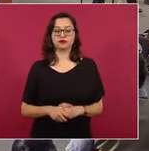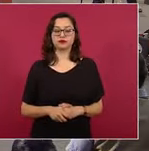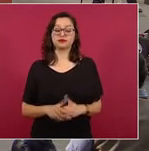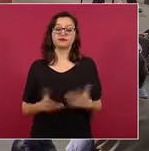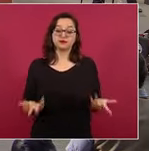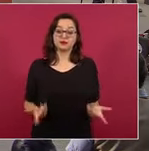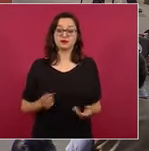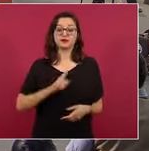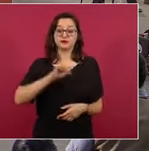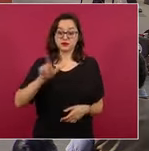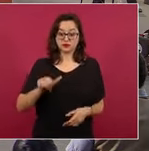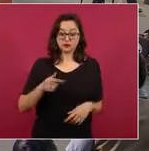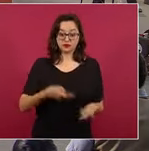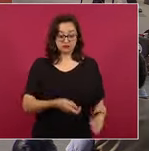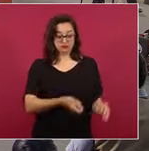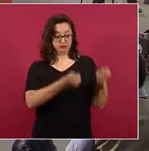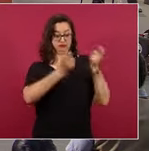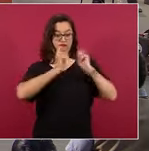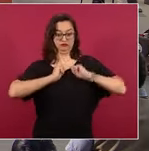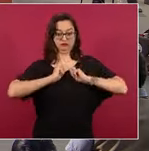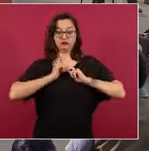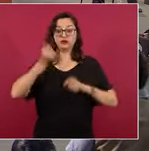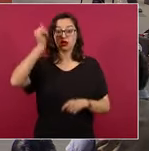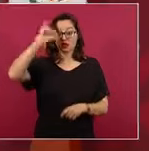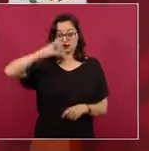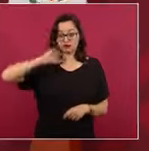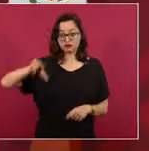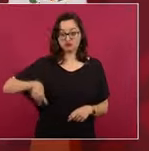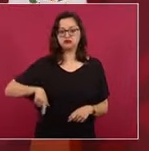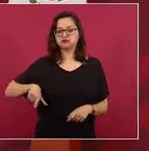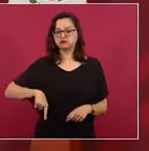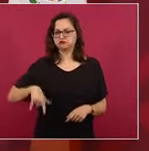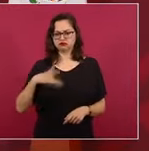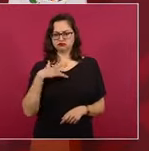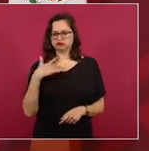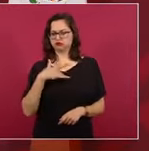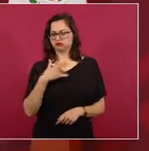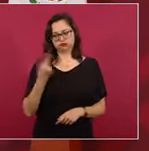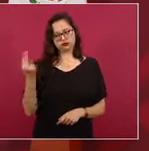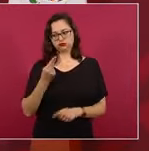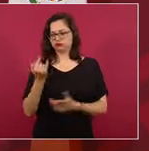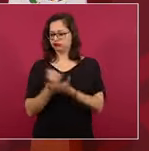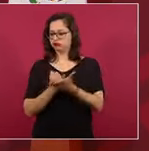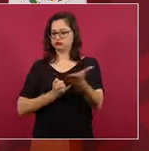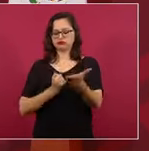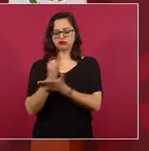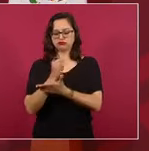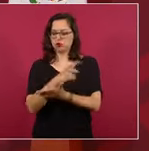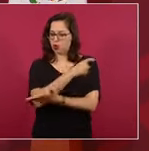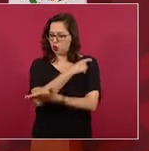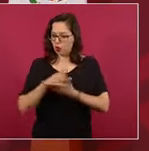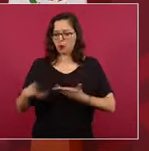llegamos nosotros y decidimos comprar los trenes y se creó un comité.